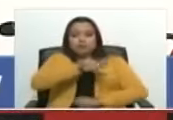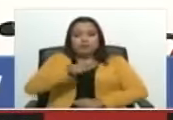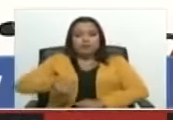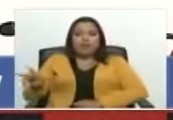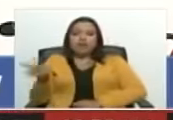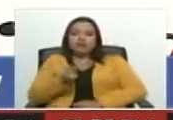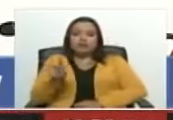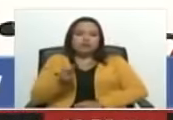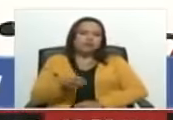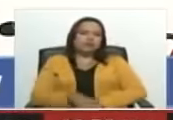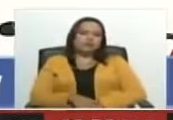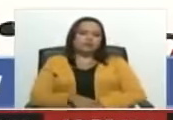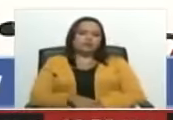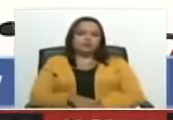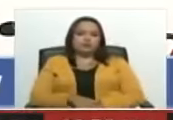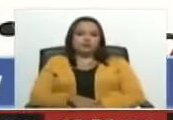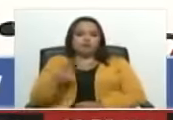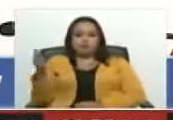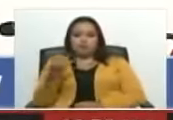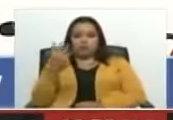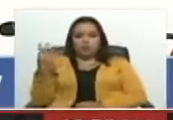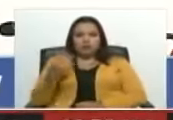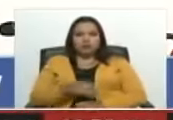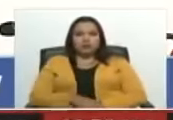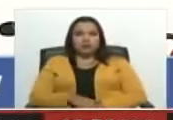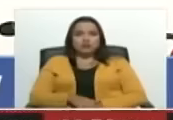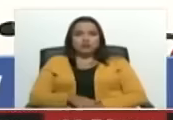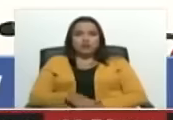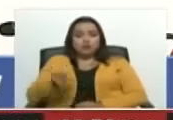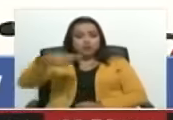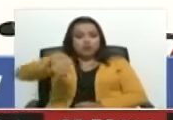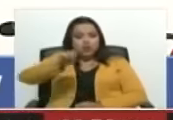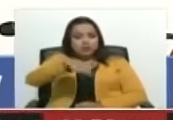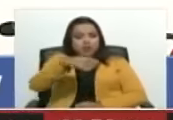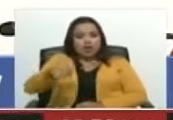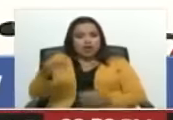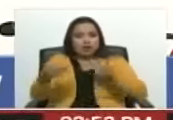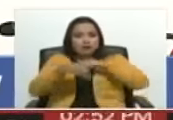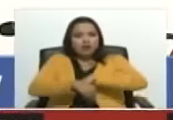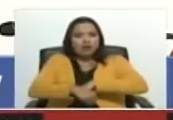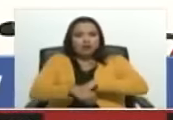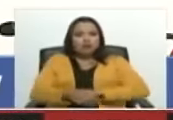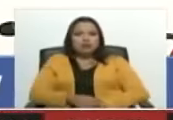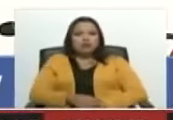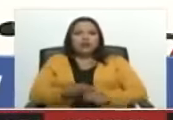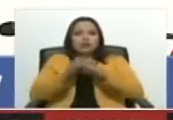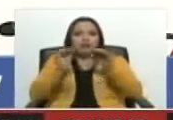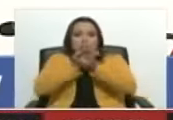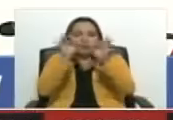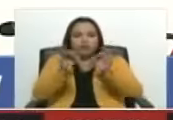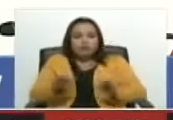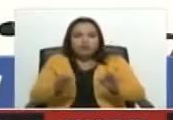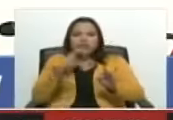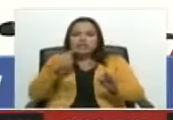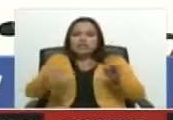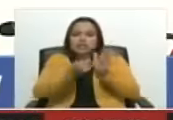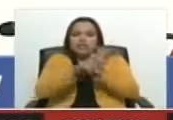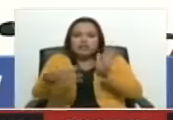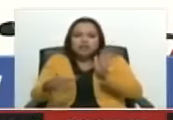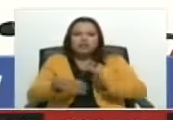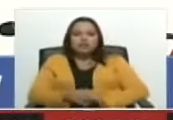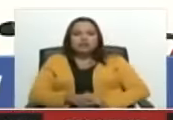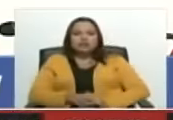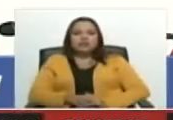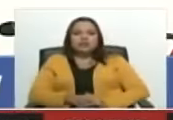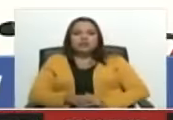venezolanos y todas las venezolanas. Cuatro, ¿está usted de acuerdo en oponerse por todos los medios conforme a derecho a la pretensión